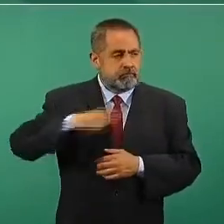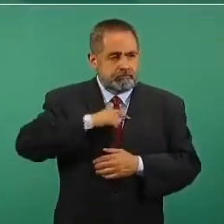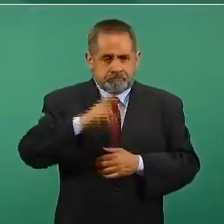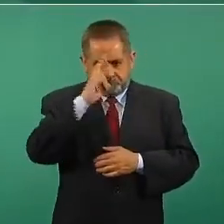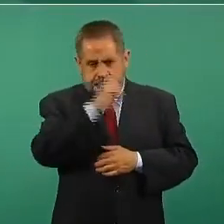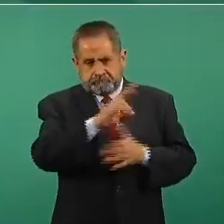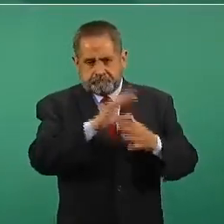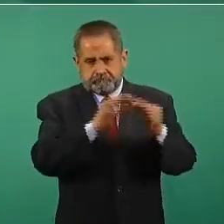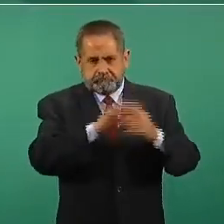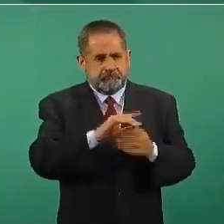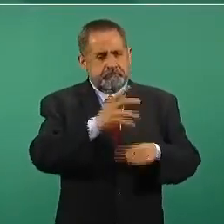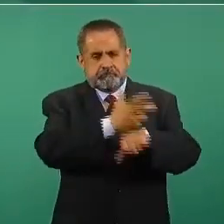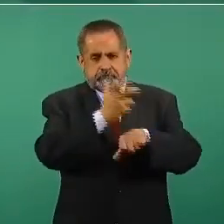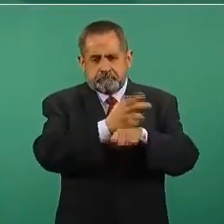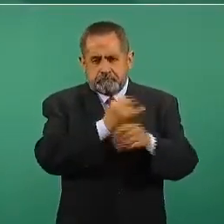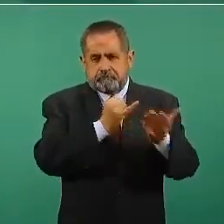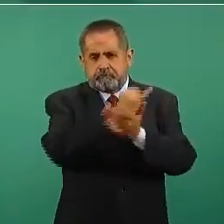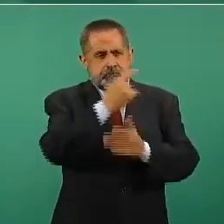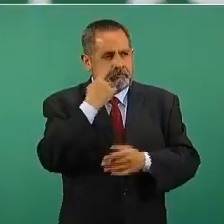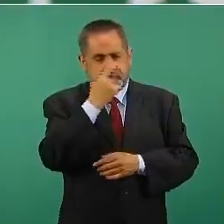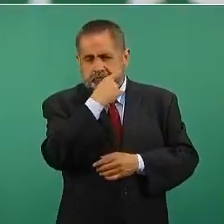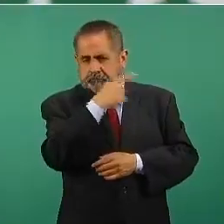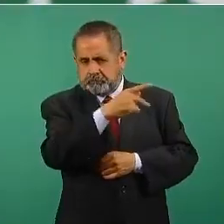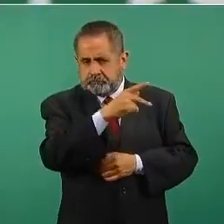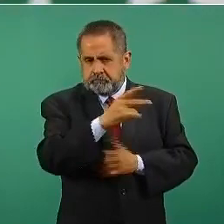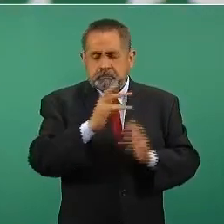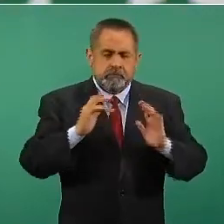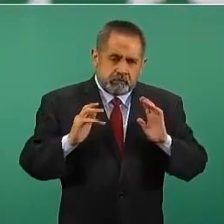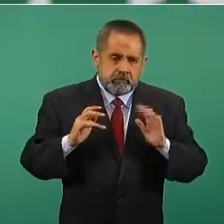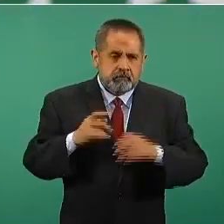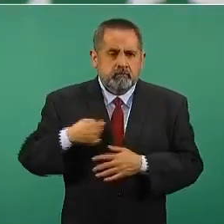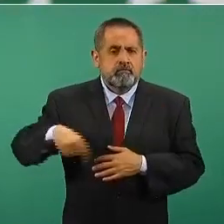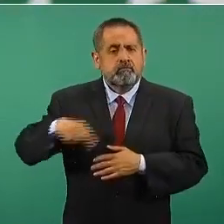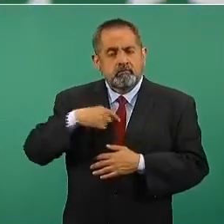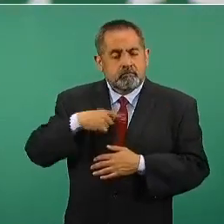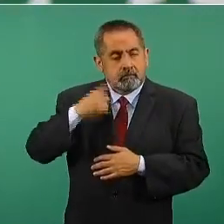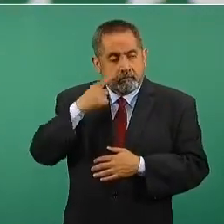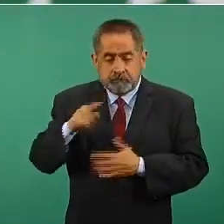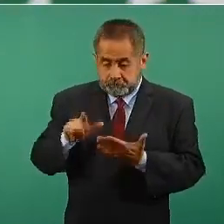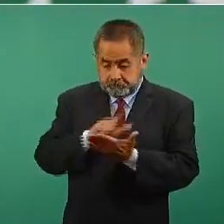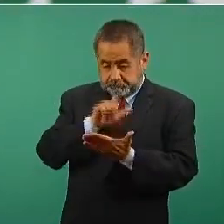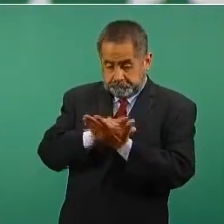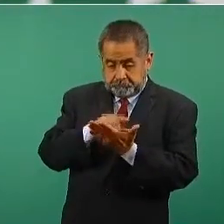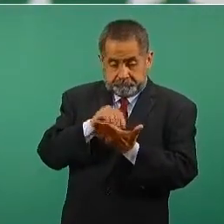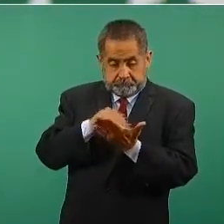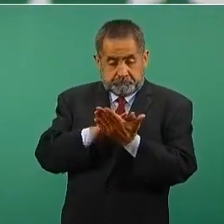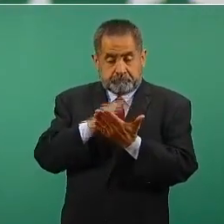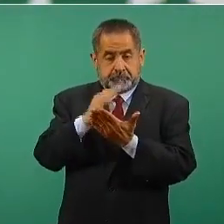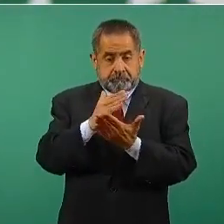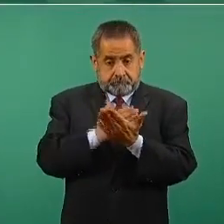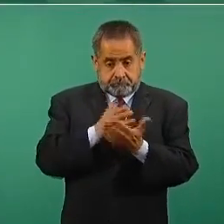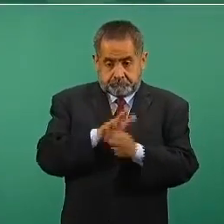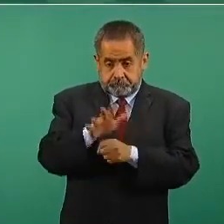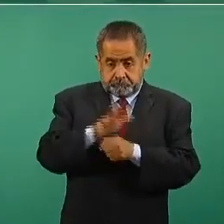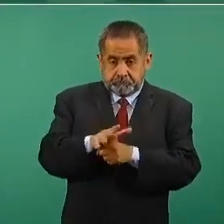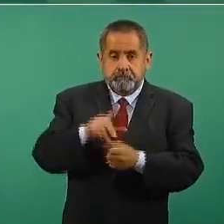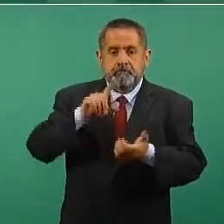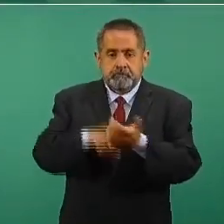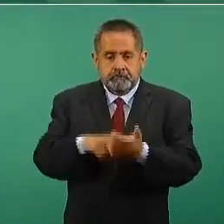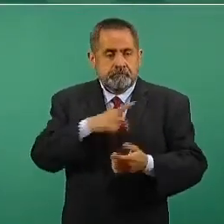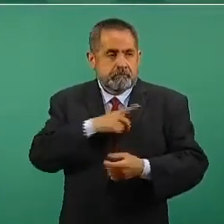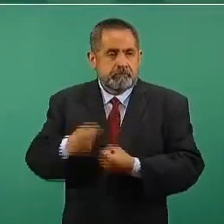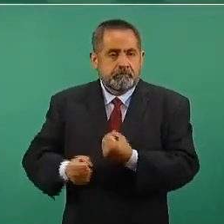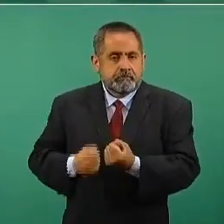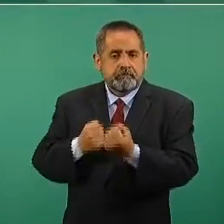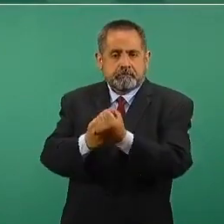debemos a la autonomía de los Estados Unidos y a su soberanía, nosotros con lo que las leyes nos permiten, tenemos que dar